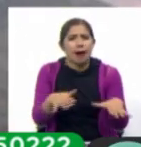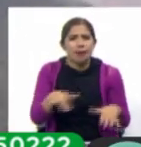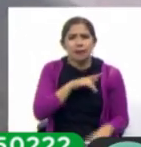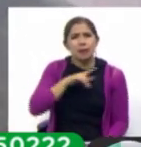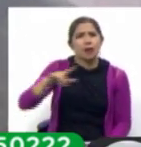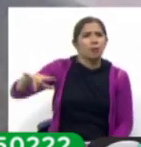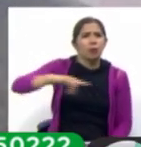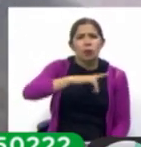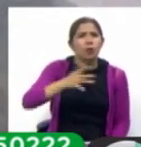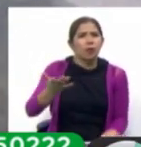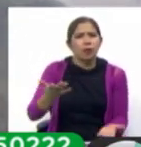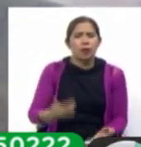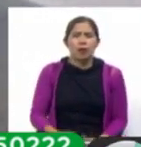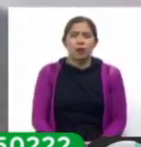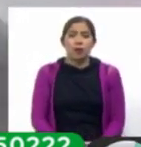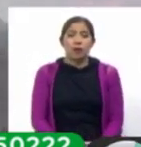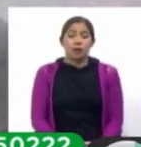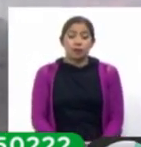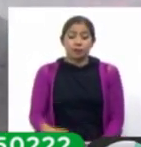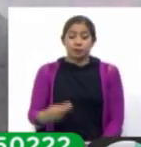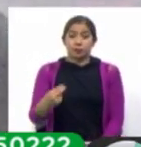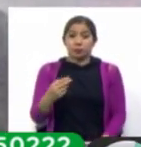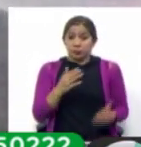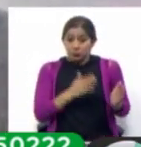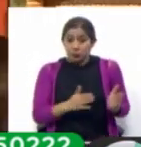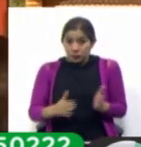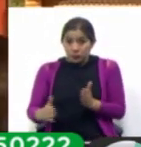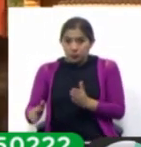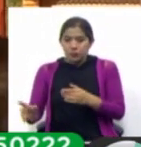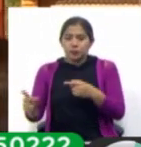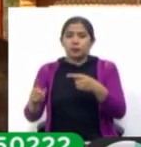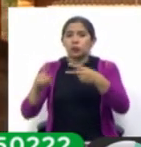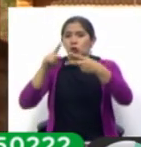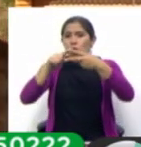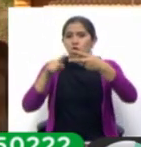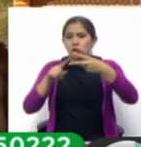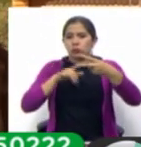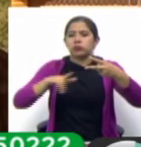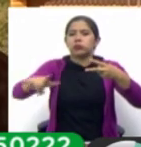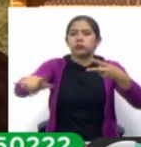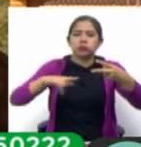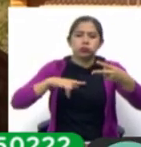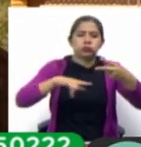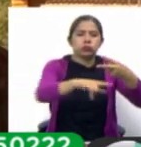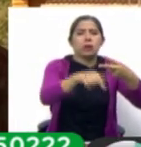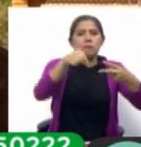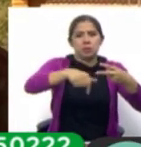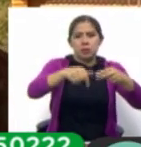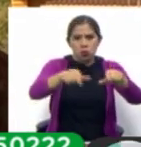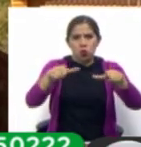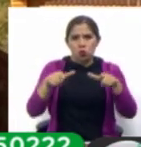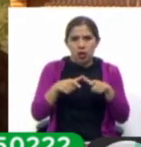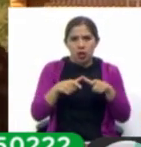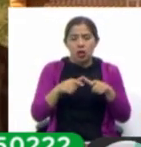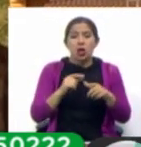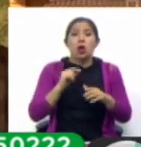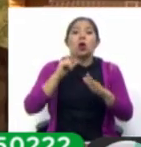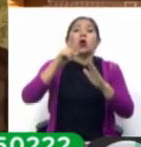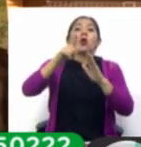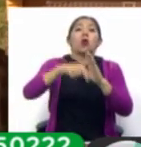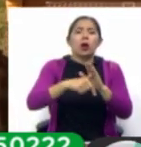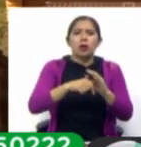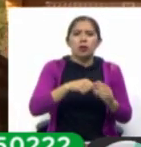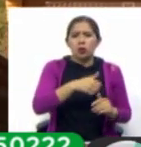supertanker, coronel? Se prevé todavía dos descargas en esta misma zona. Posteriormente se va a hacer un vuelo